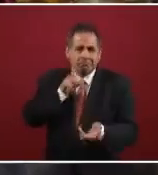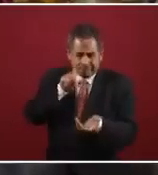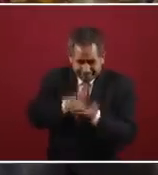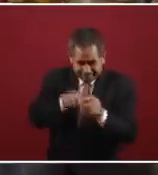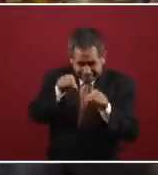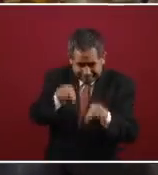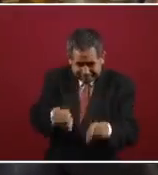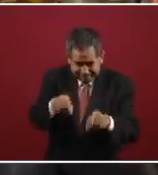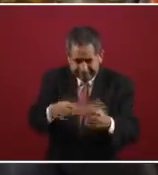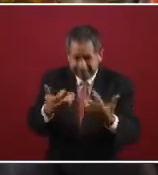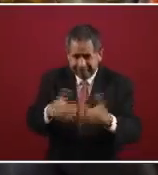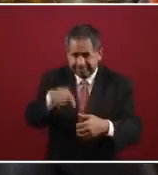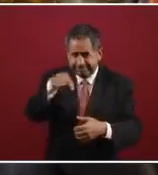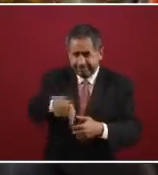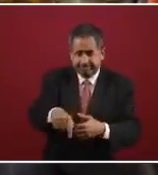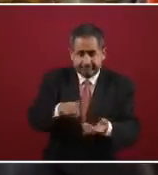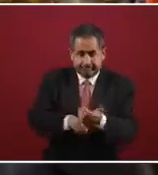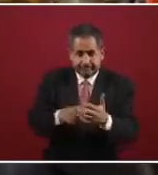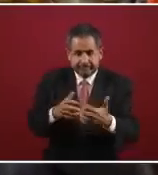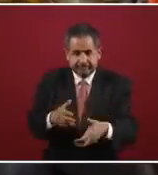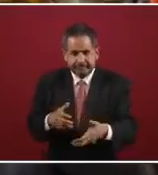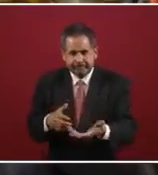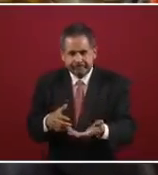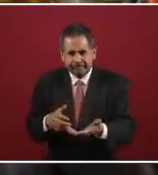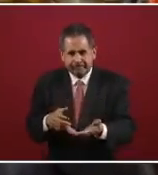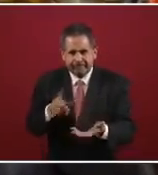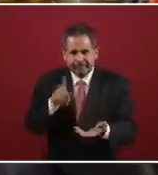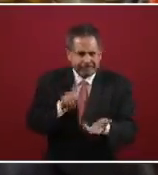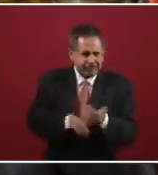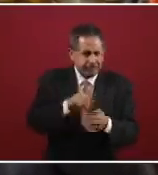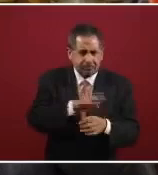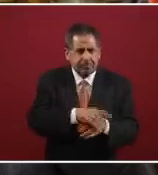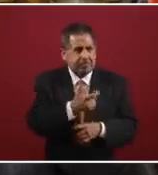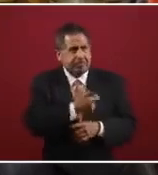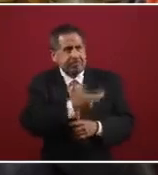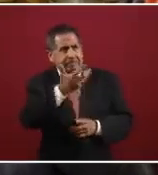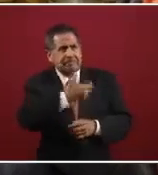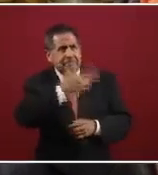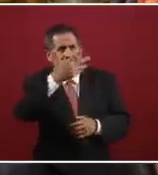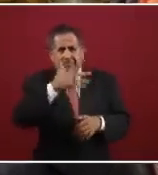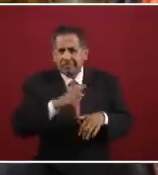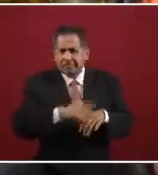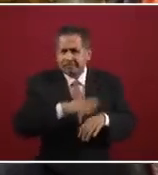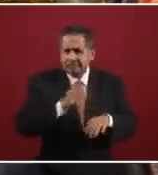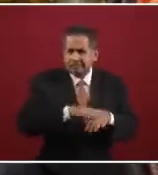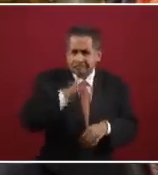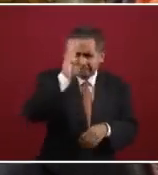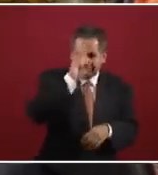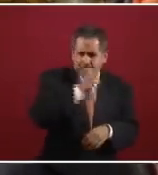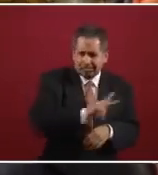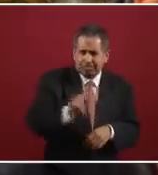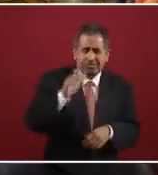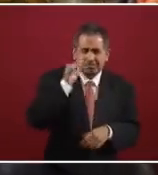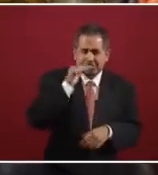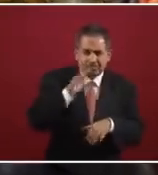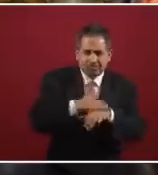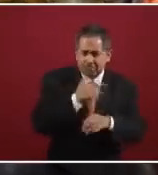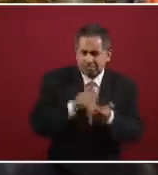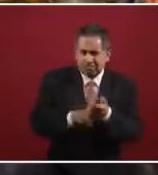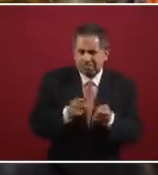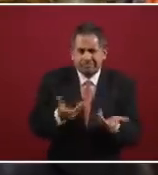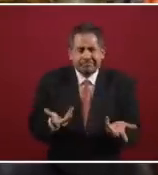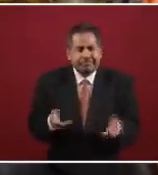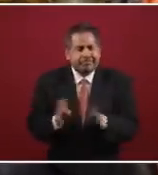ahí tenemos a pm es porque está la víbora chillando los precios tan altos en sinaloa y más que nada los mochis y